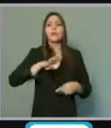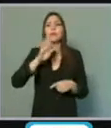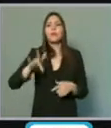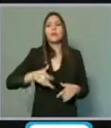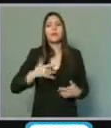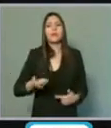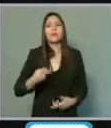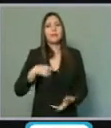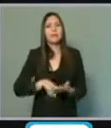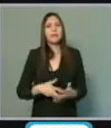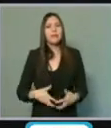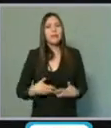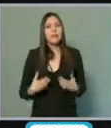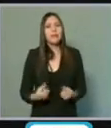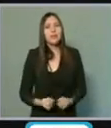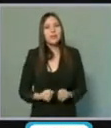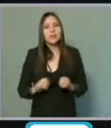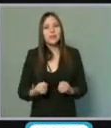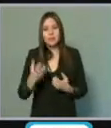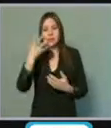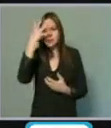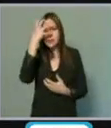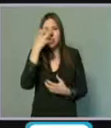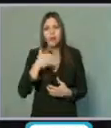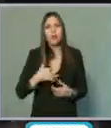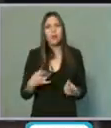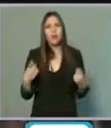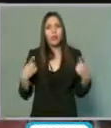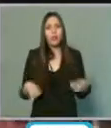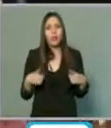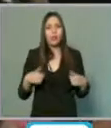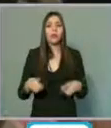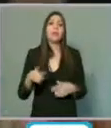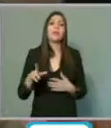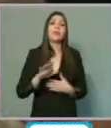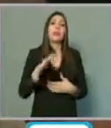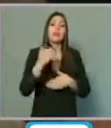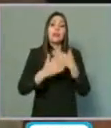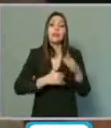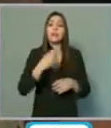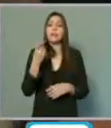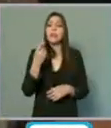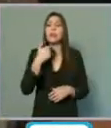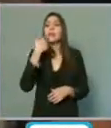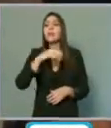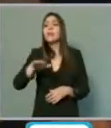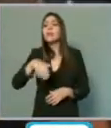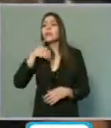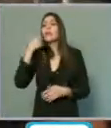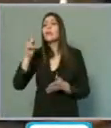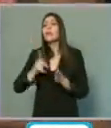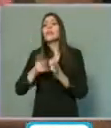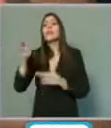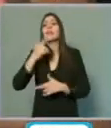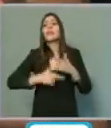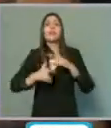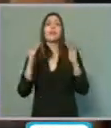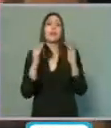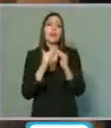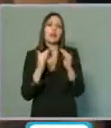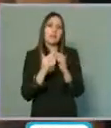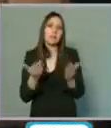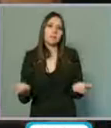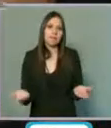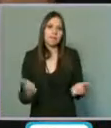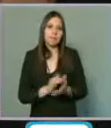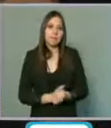la rabia, con el dolor, con la tristeza. Y realmente, mientras eso pasa, el perro está buscando regresar a casa.